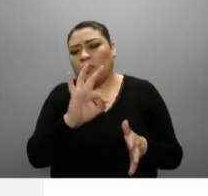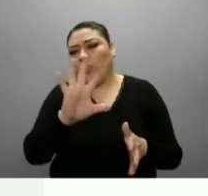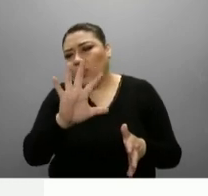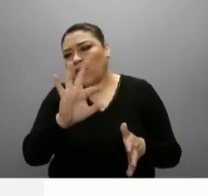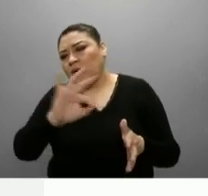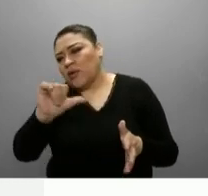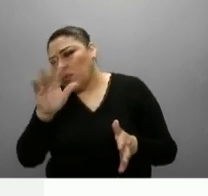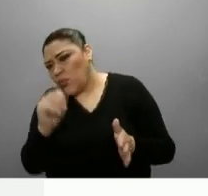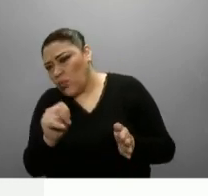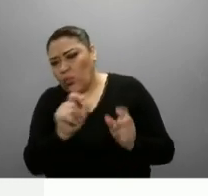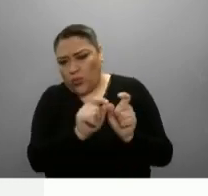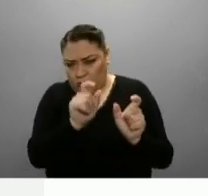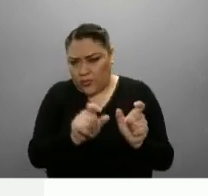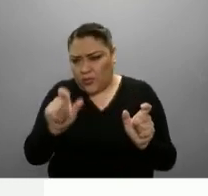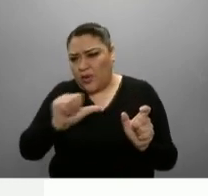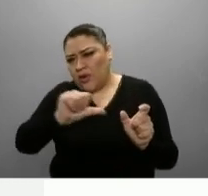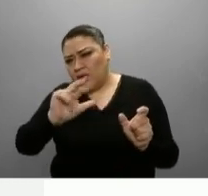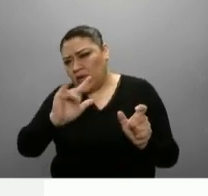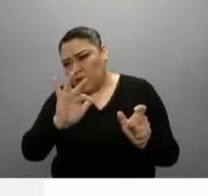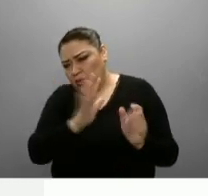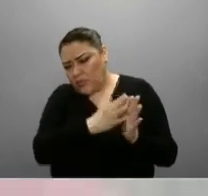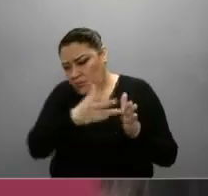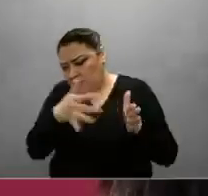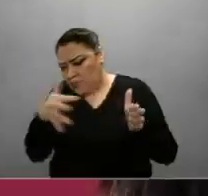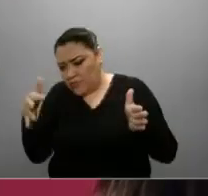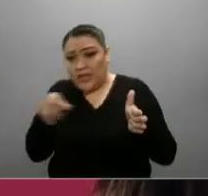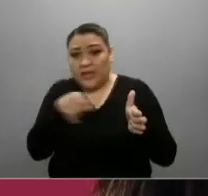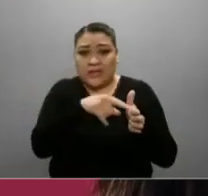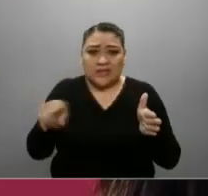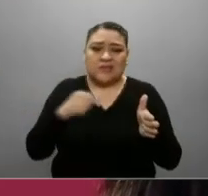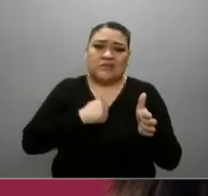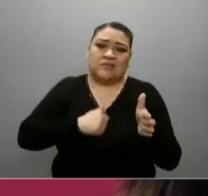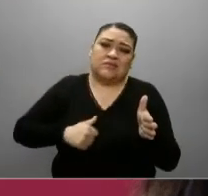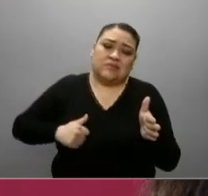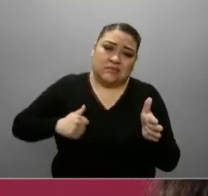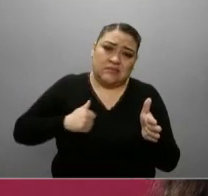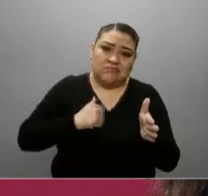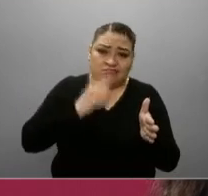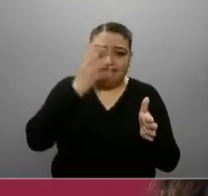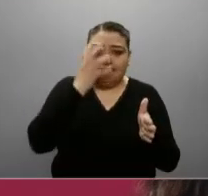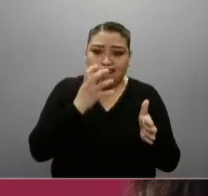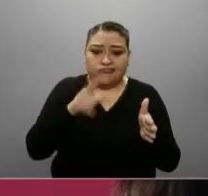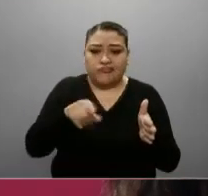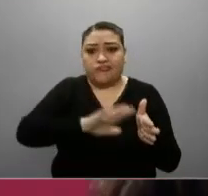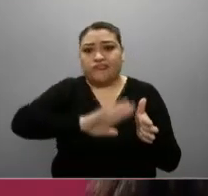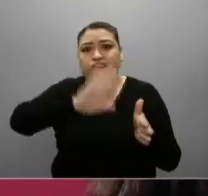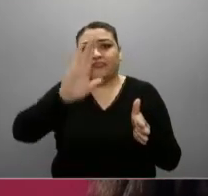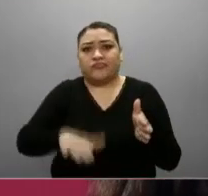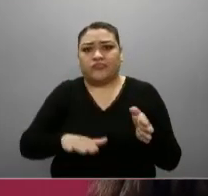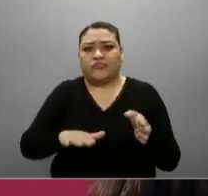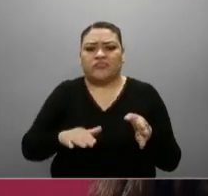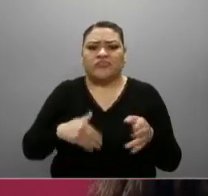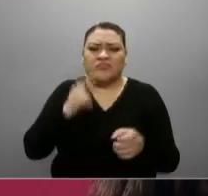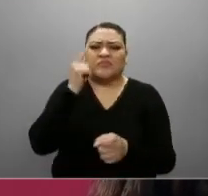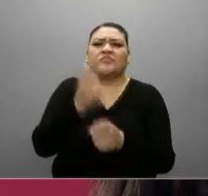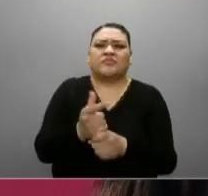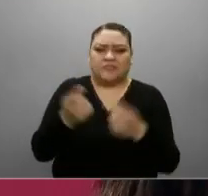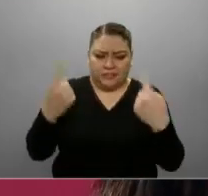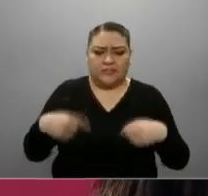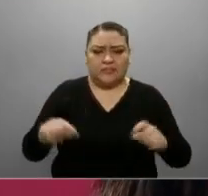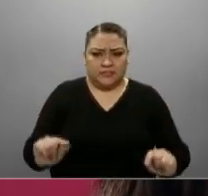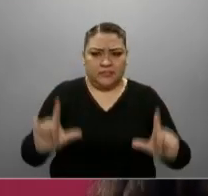45 a 49 hasta los 59 años, que también muy triste y desafortunadamente perdieron la vida. Y lo que encontramos se ve en la